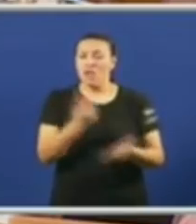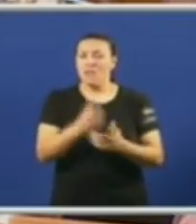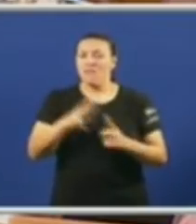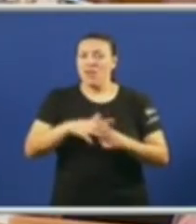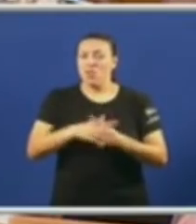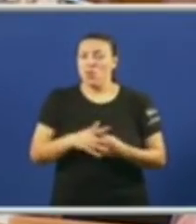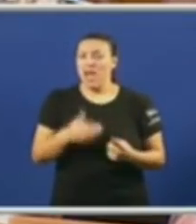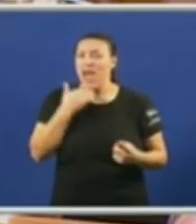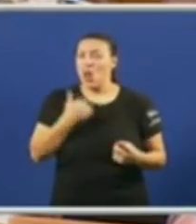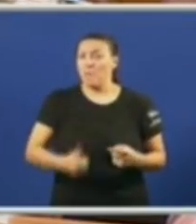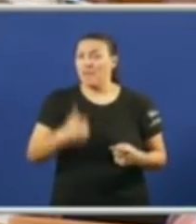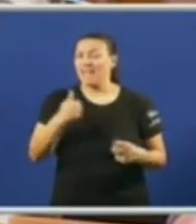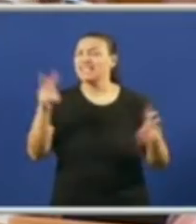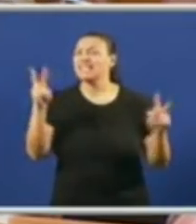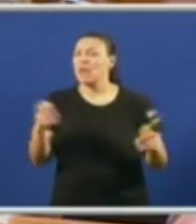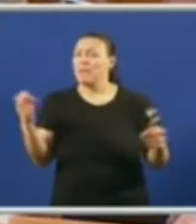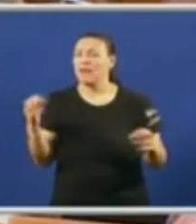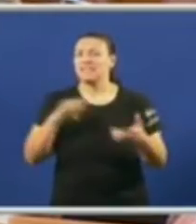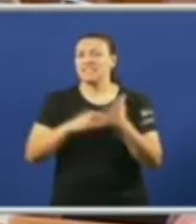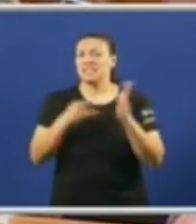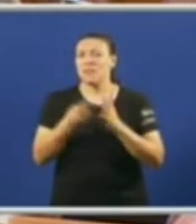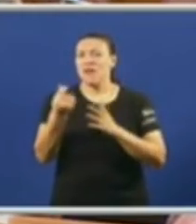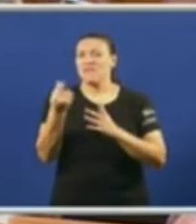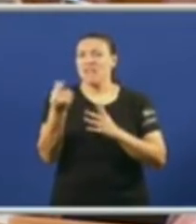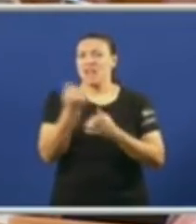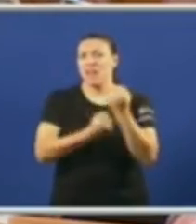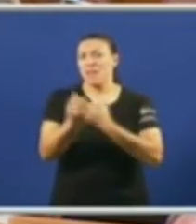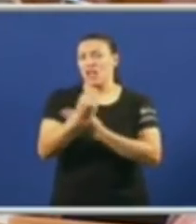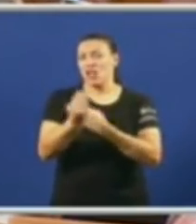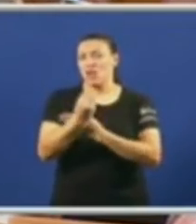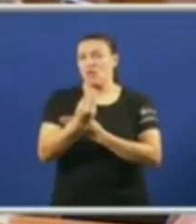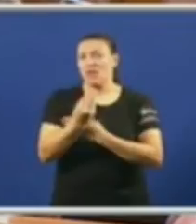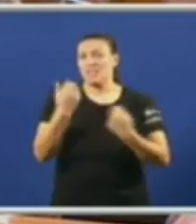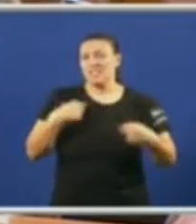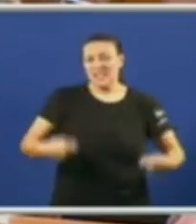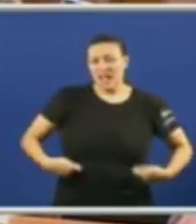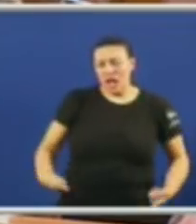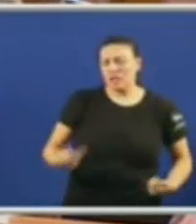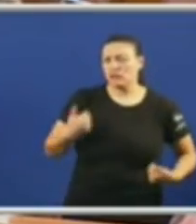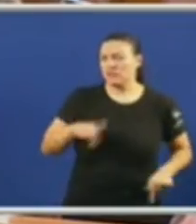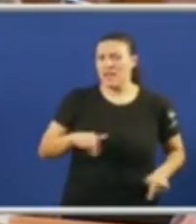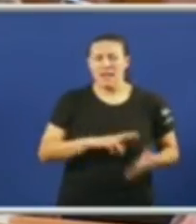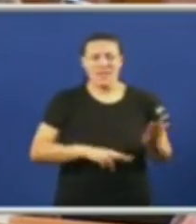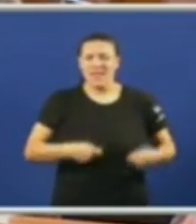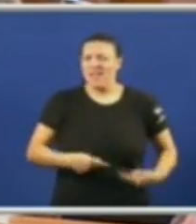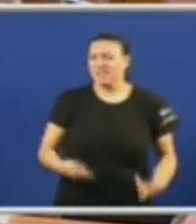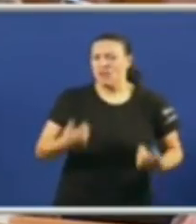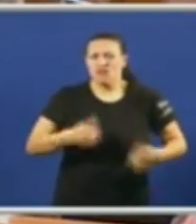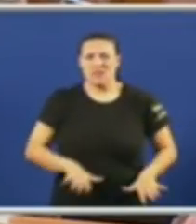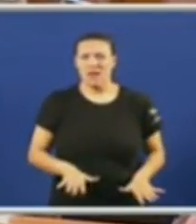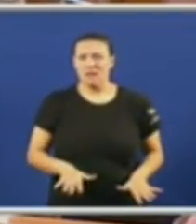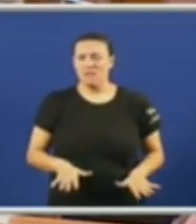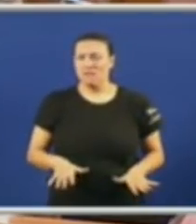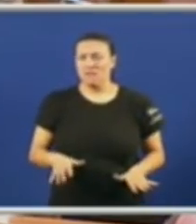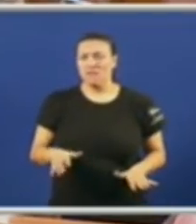gravosa, pois afecta o sistema de financiamento que xa nos ten costado unha millonada. E a pregunta é se